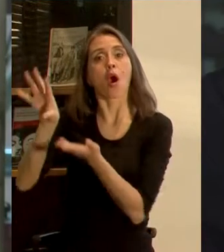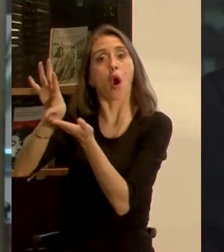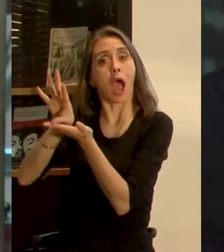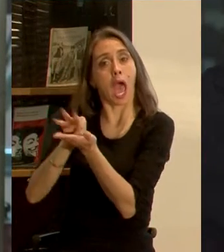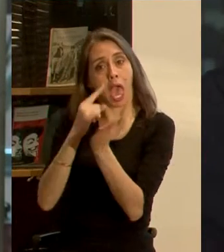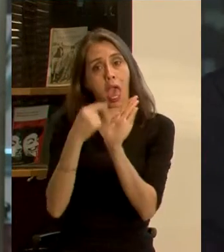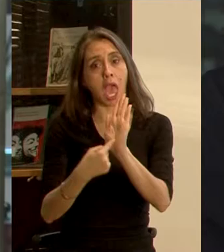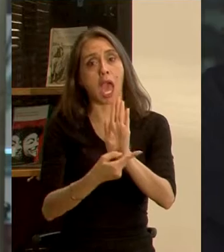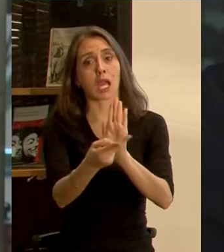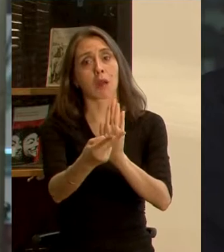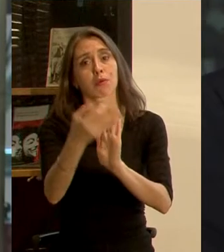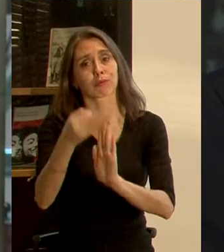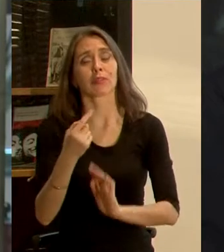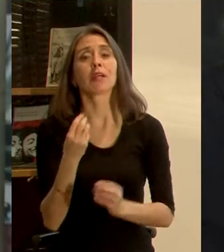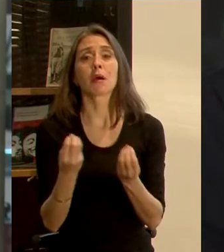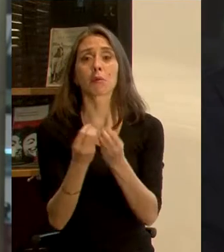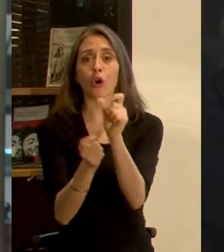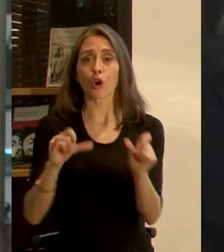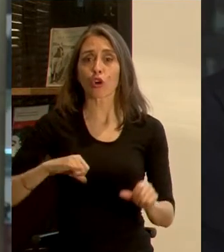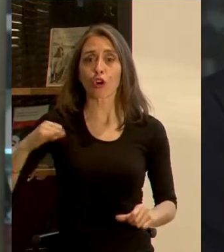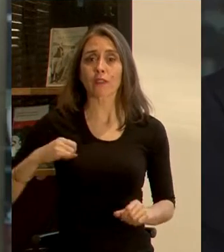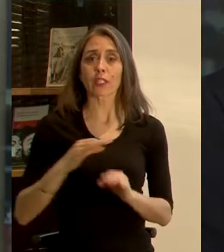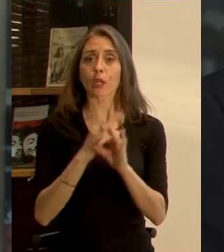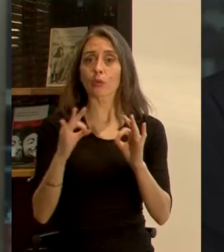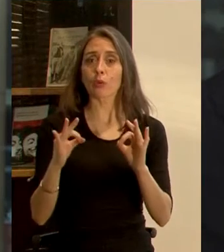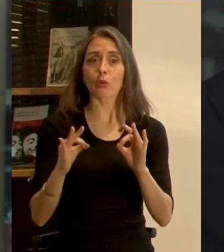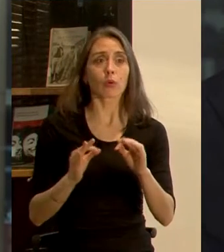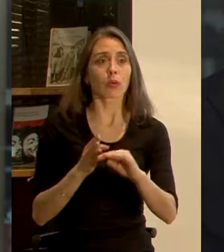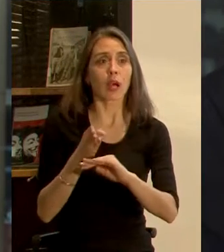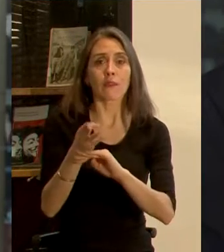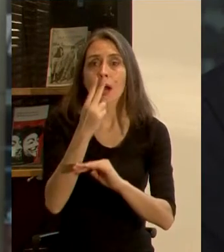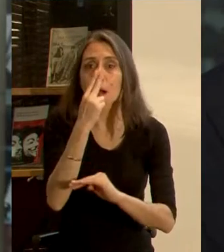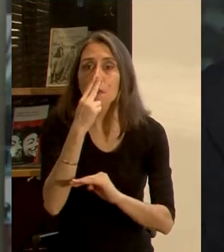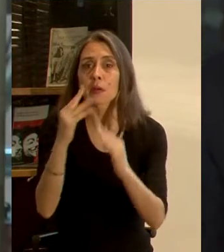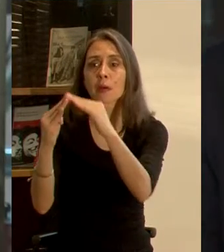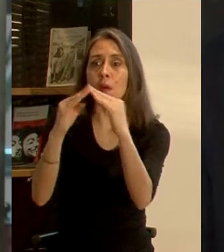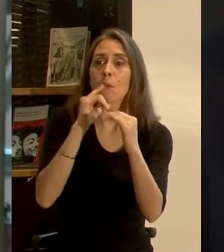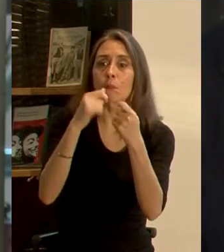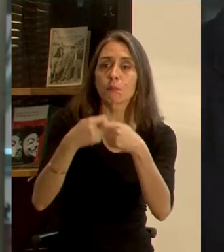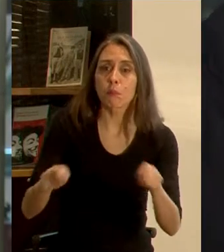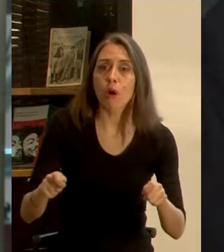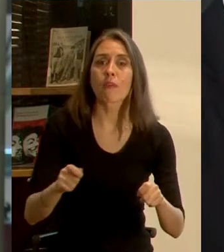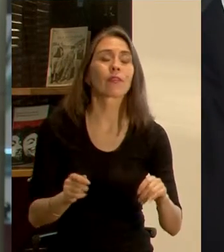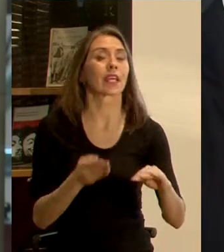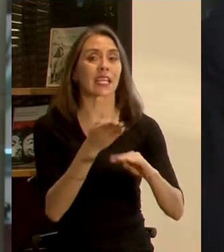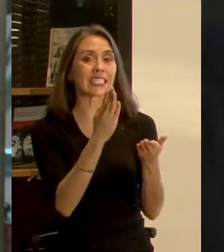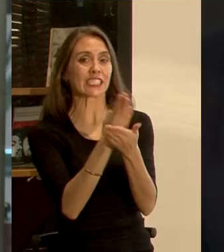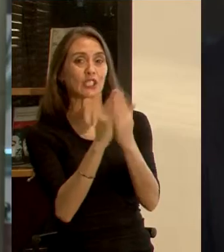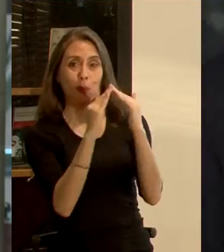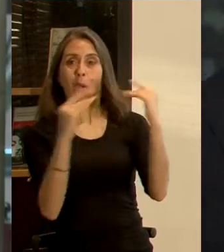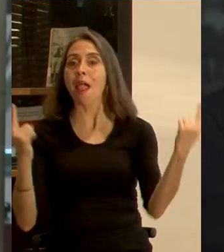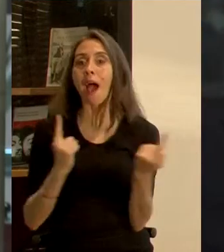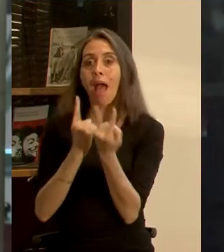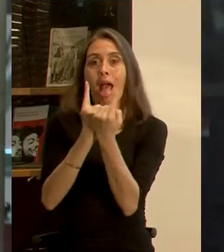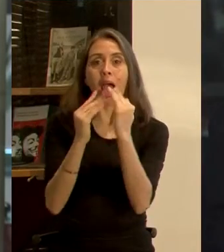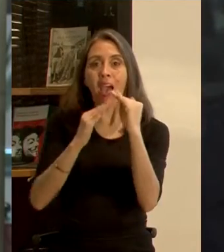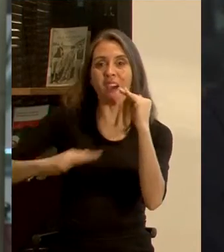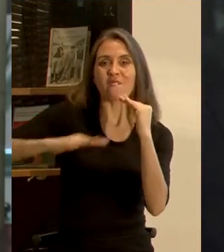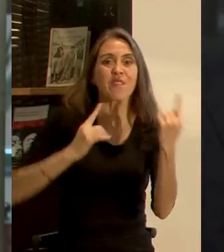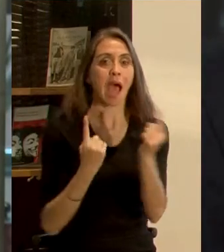interesante de eso. Hay jóvenes que nunca van a conocer a jóvenes más pobres, que nunca se van a encontrar ni en los colegios, ni en el